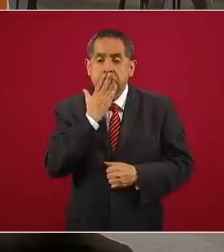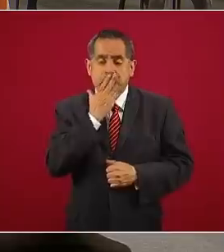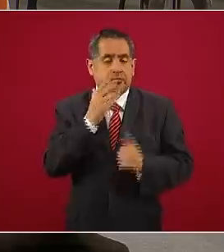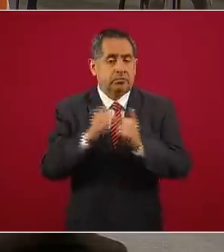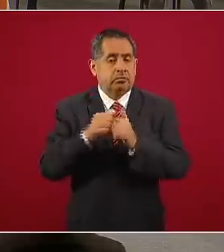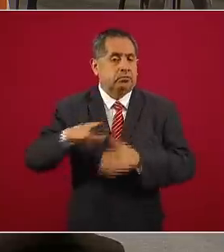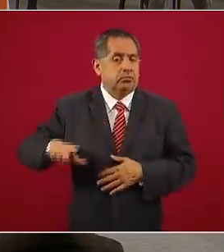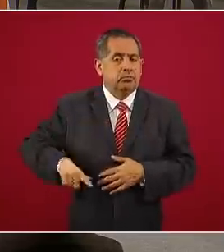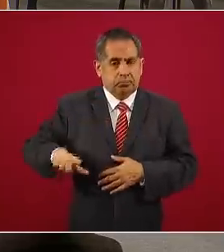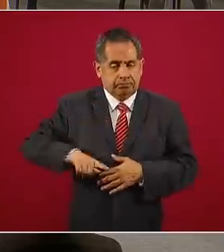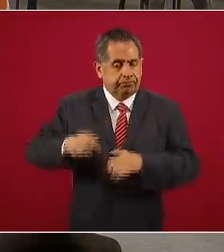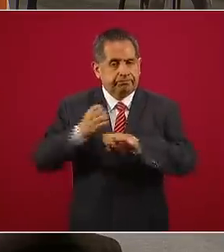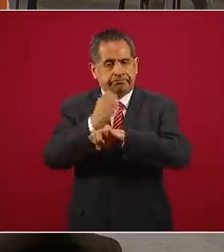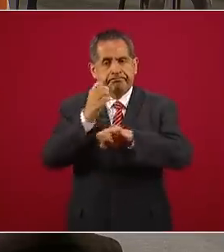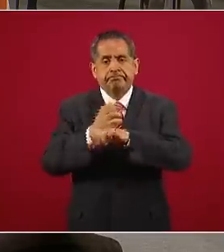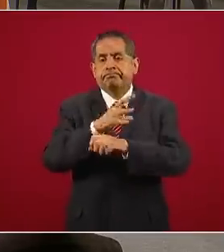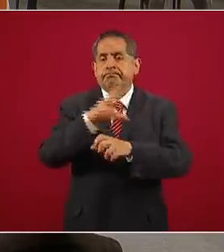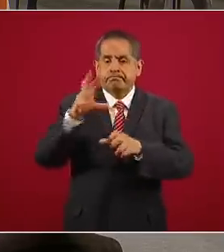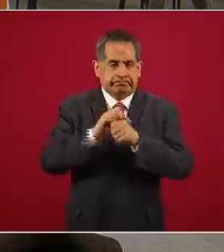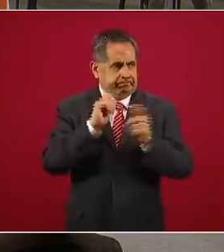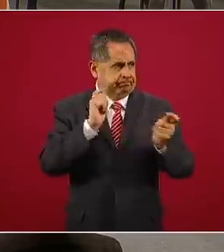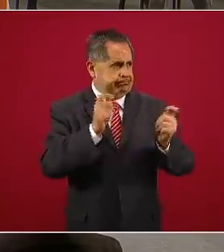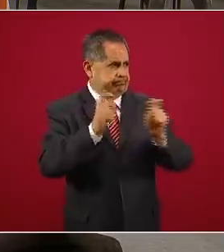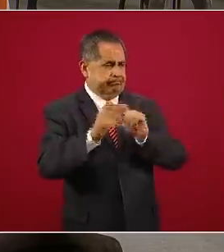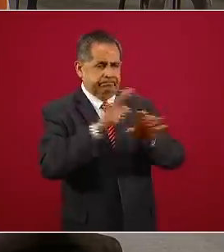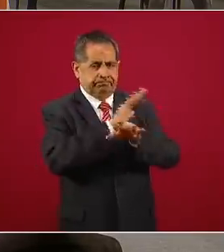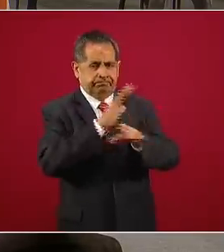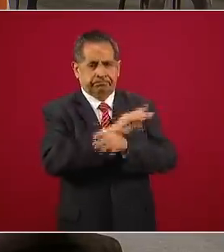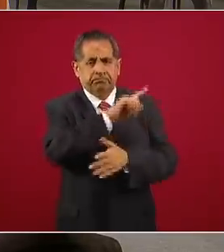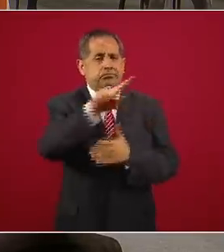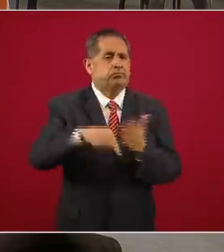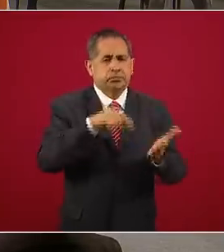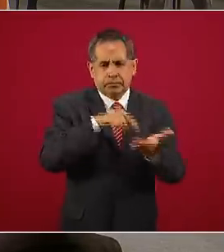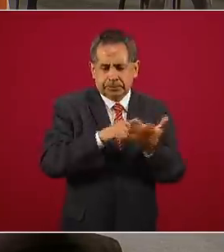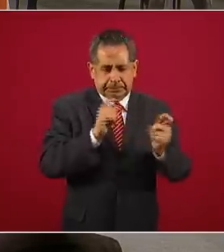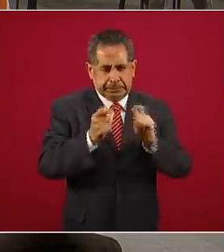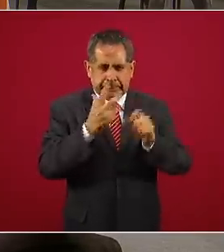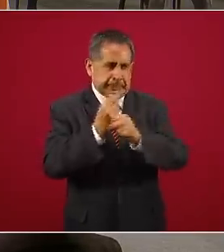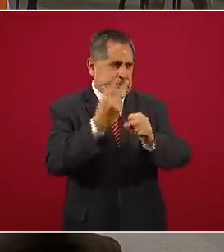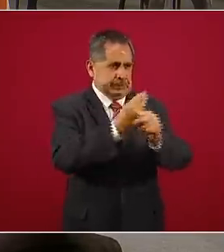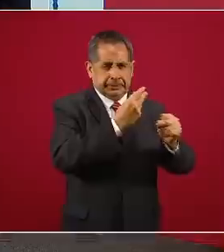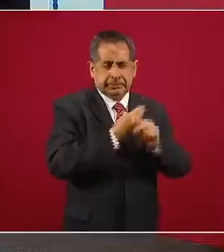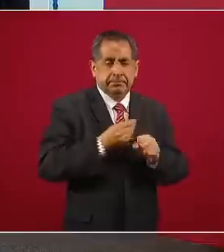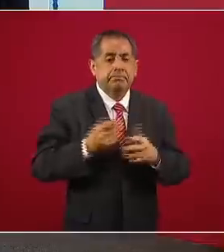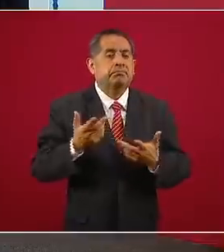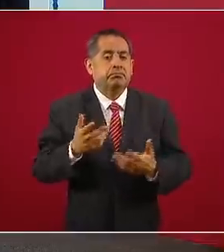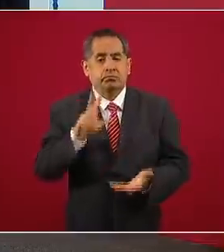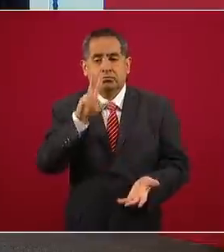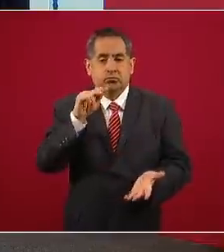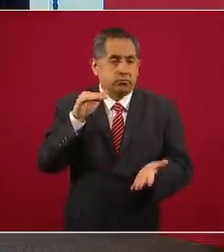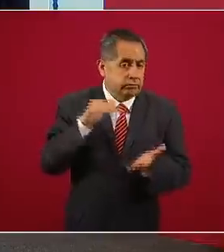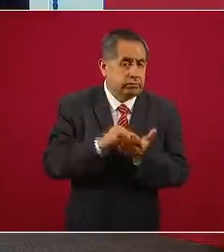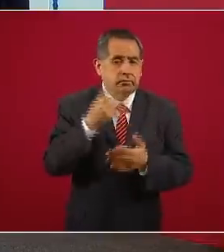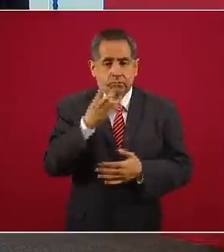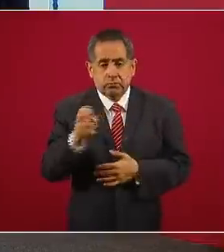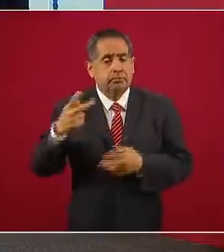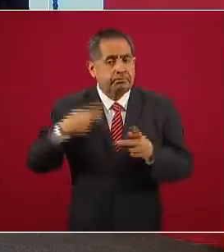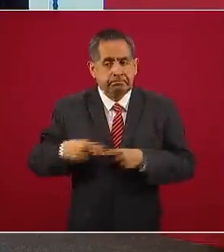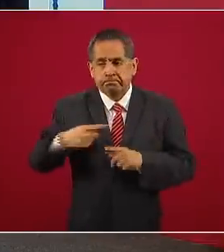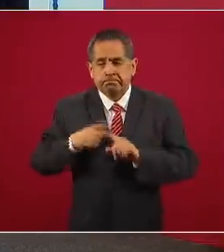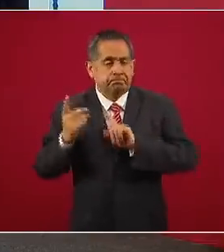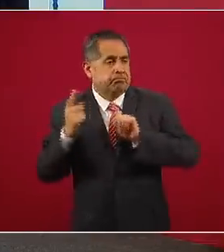el gobierno del estado también se hizo una reconversión a centro de vigilancia epidemiológica más de 80 mil 400 personas